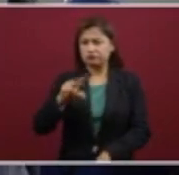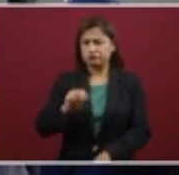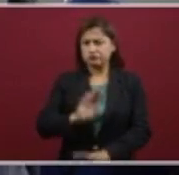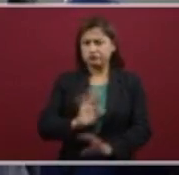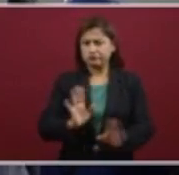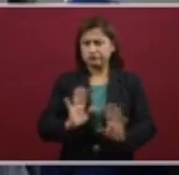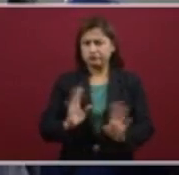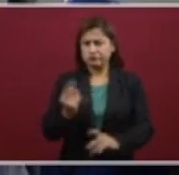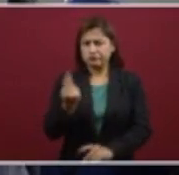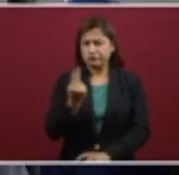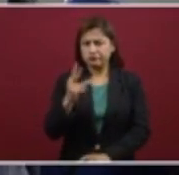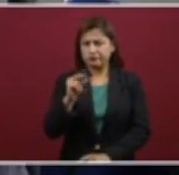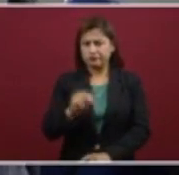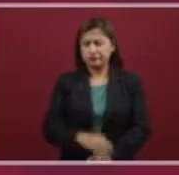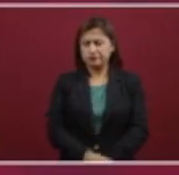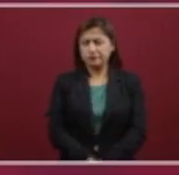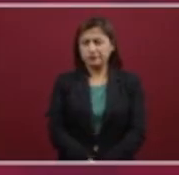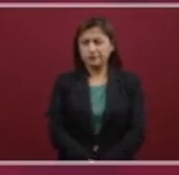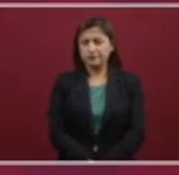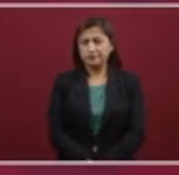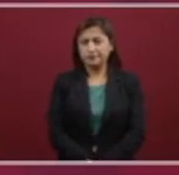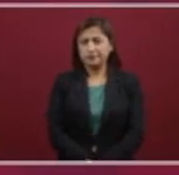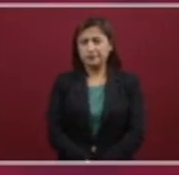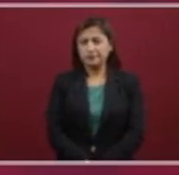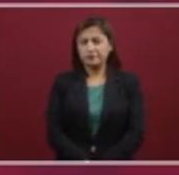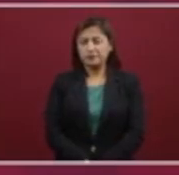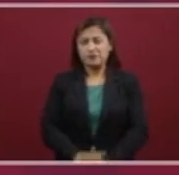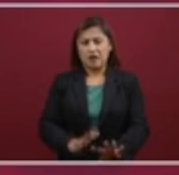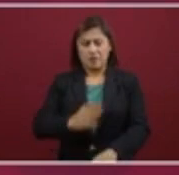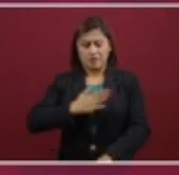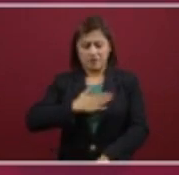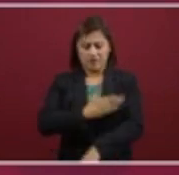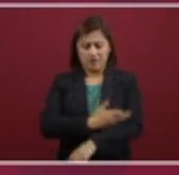a intermediarios, aunque sean de mi familia.